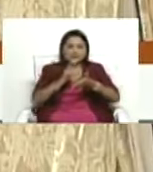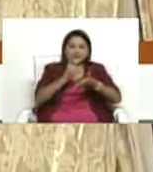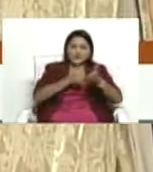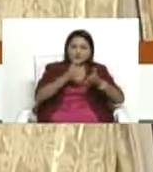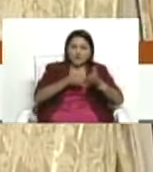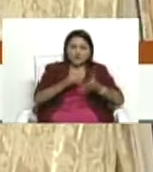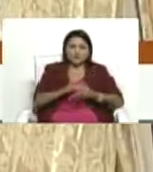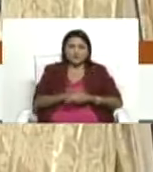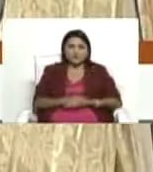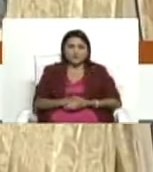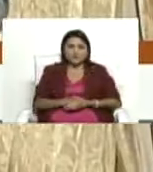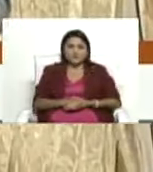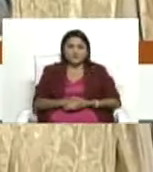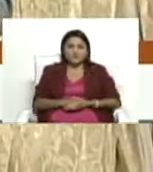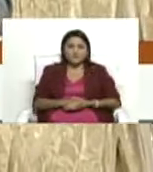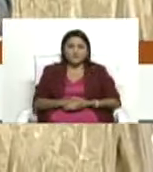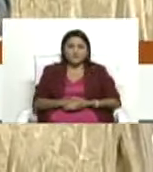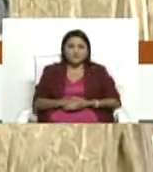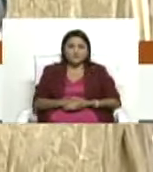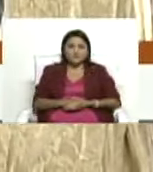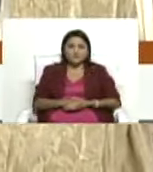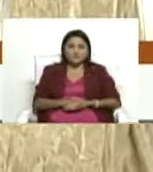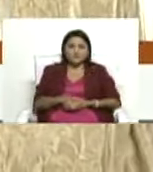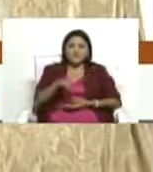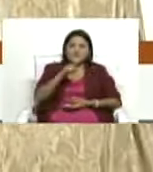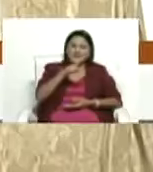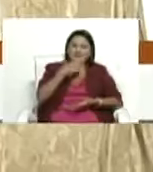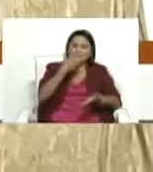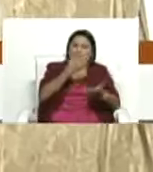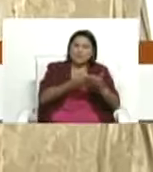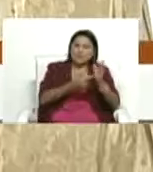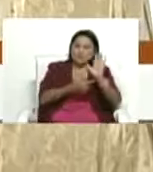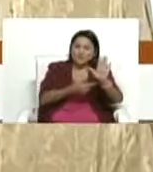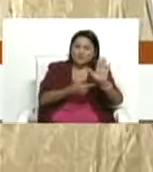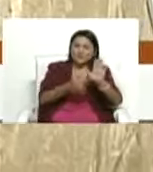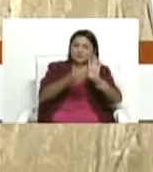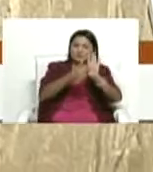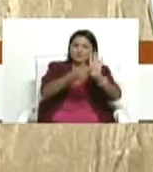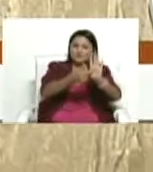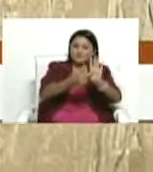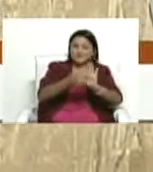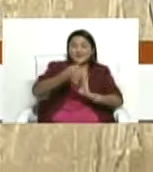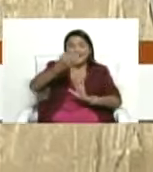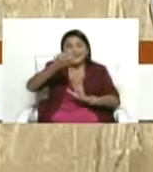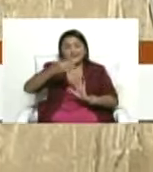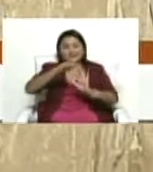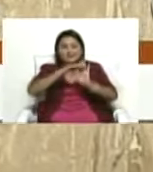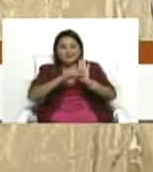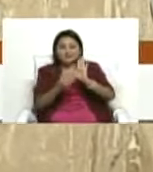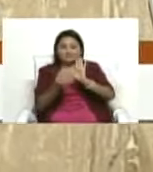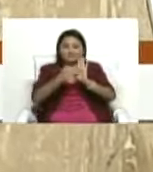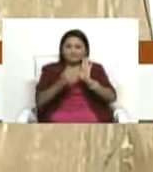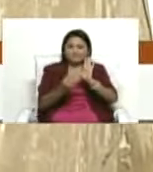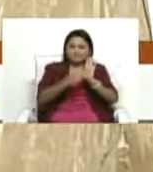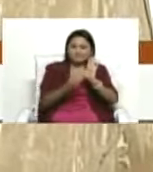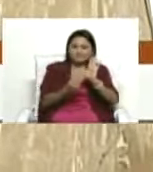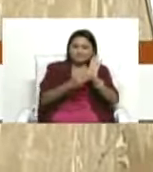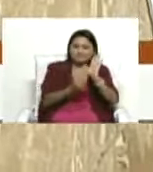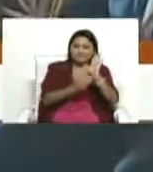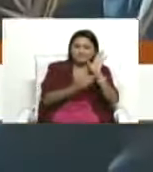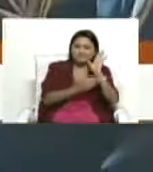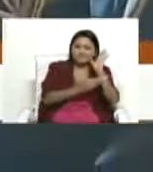electoral de Venezuela fue otra de las propuestas que se presentaron. Todas las garantías fueron incorporadas